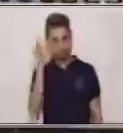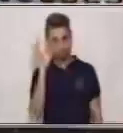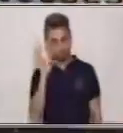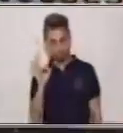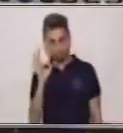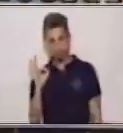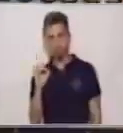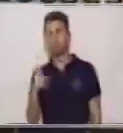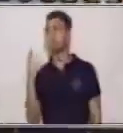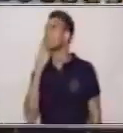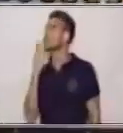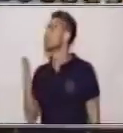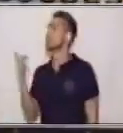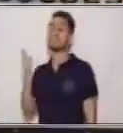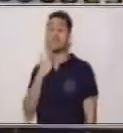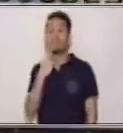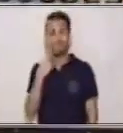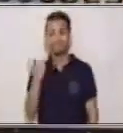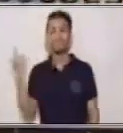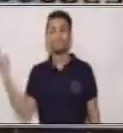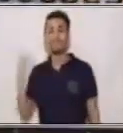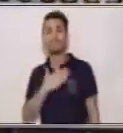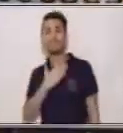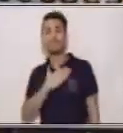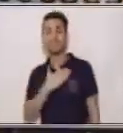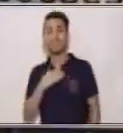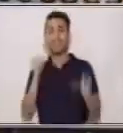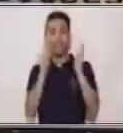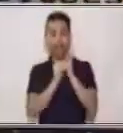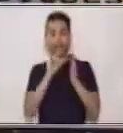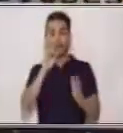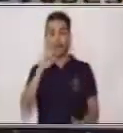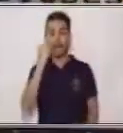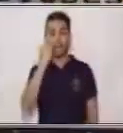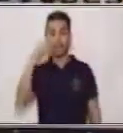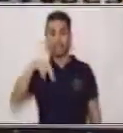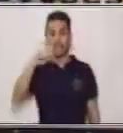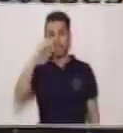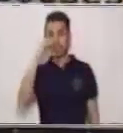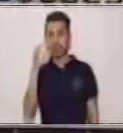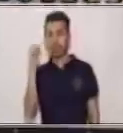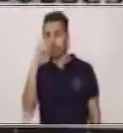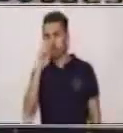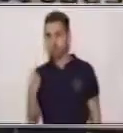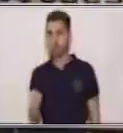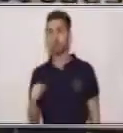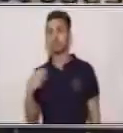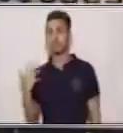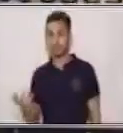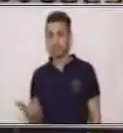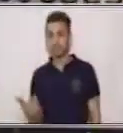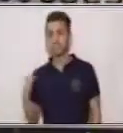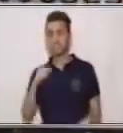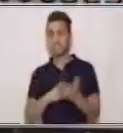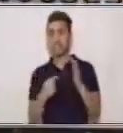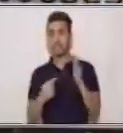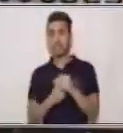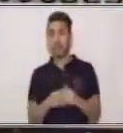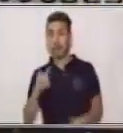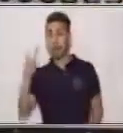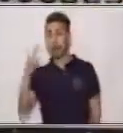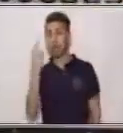y sabes que se llaman quintos. Los quintos significa que una unidad